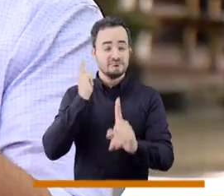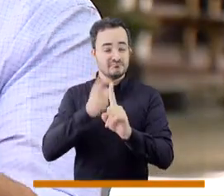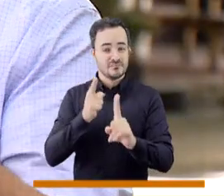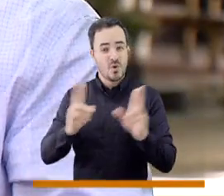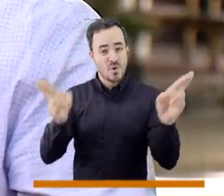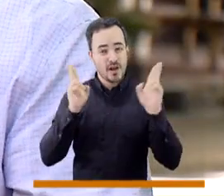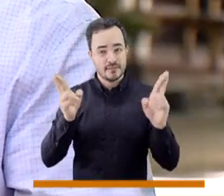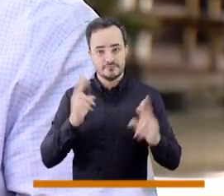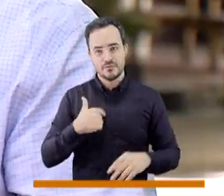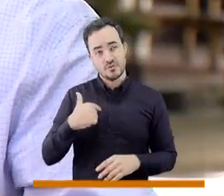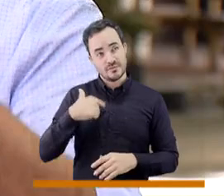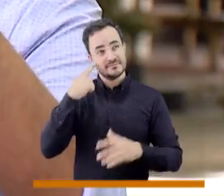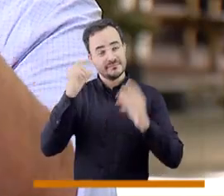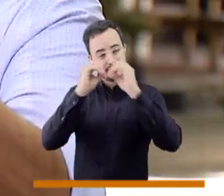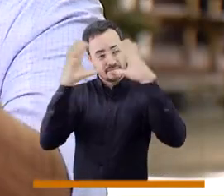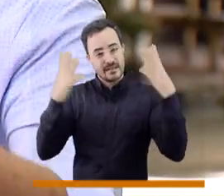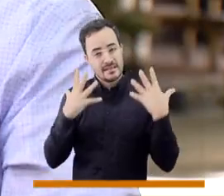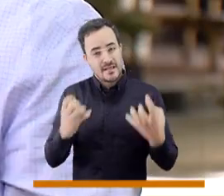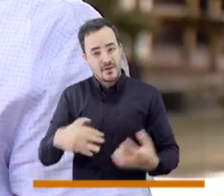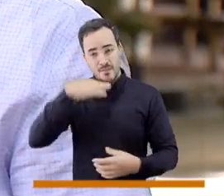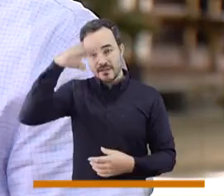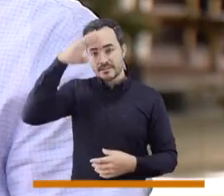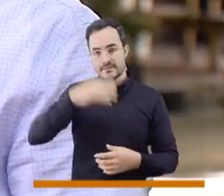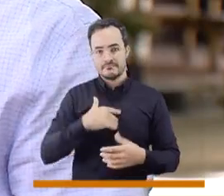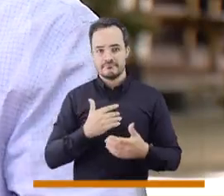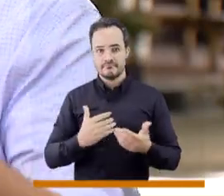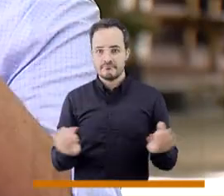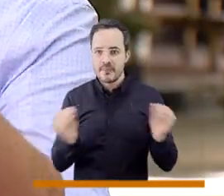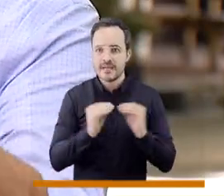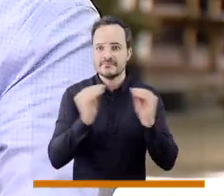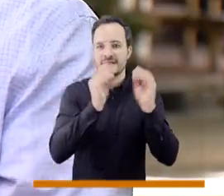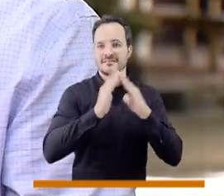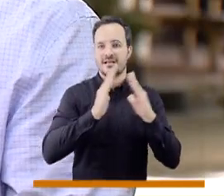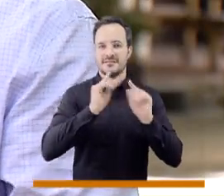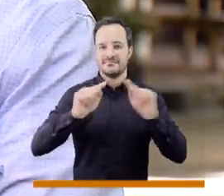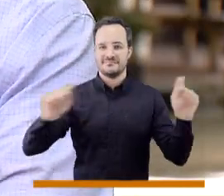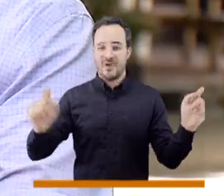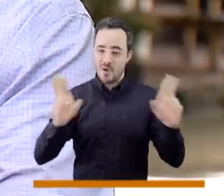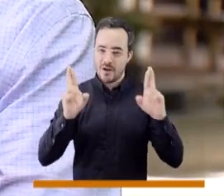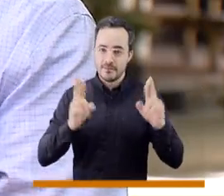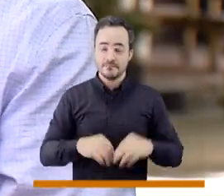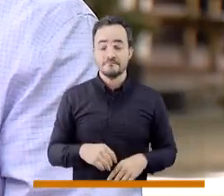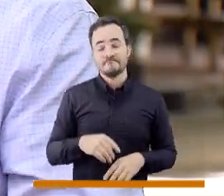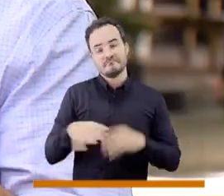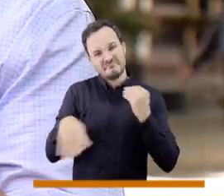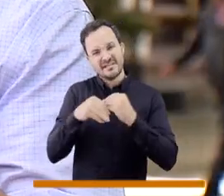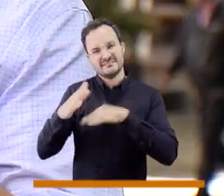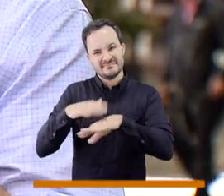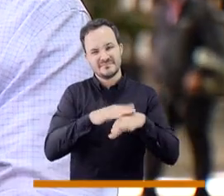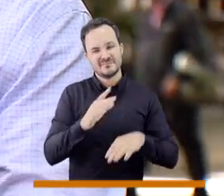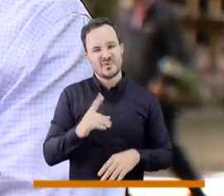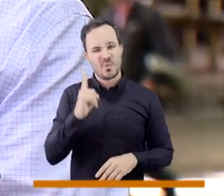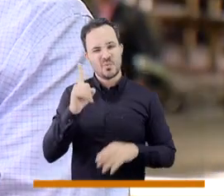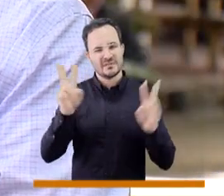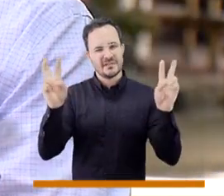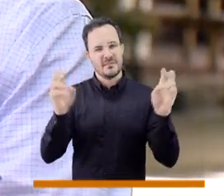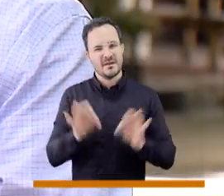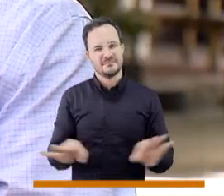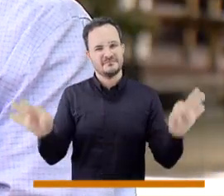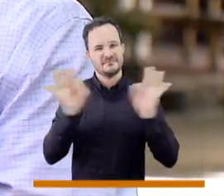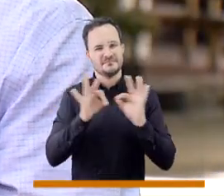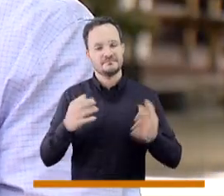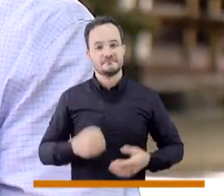ciudad. Esa es una apuesta en la que yo creo y que con seguridad voy a trabajar para que Medellín tenga más vivienda, pero hay un asunto